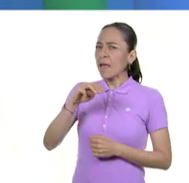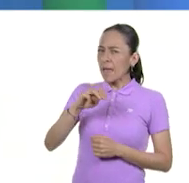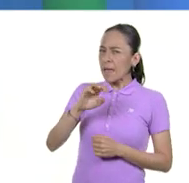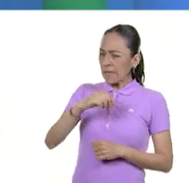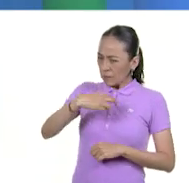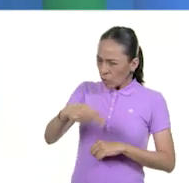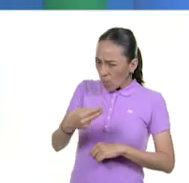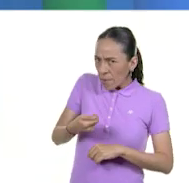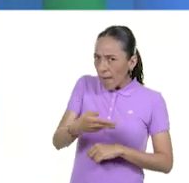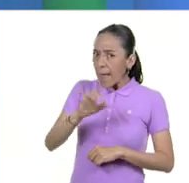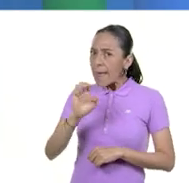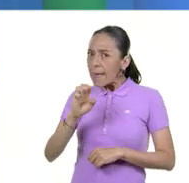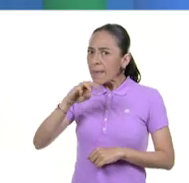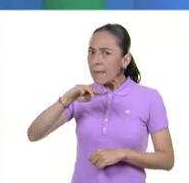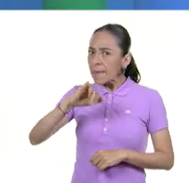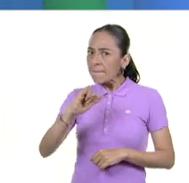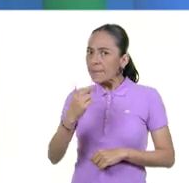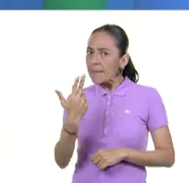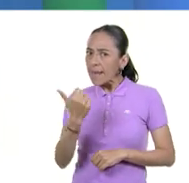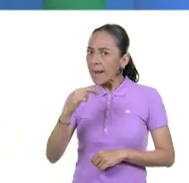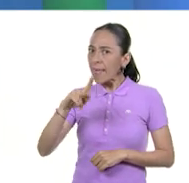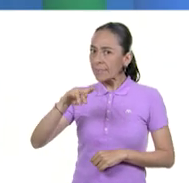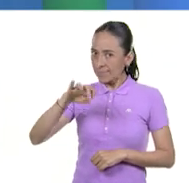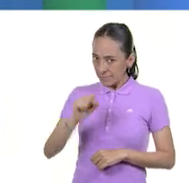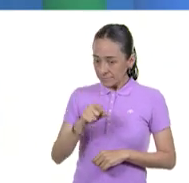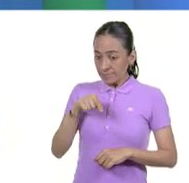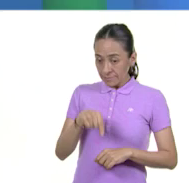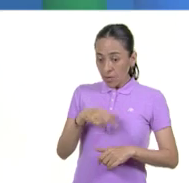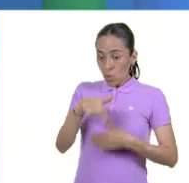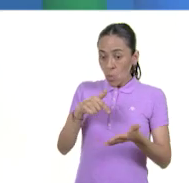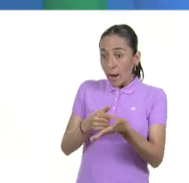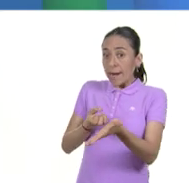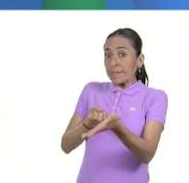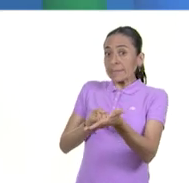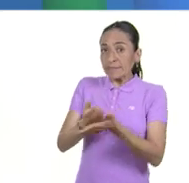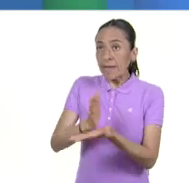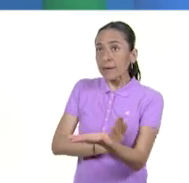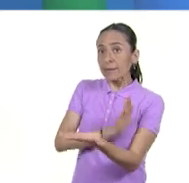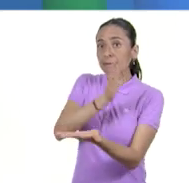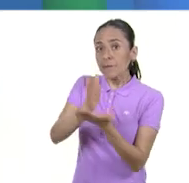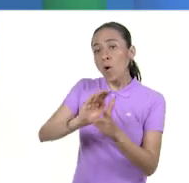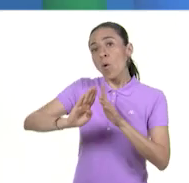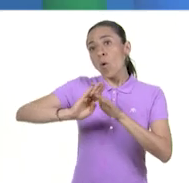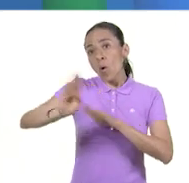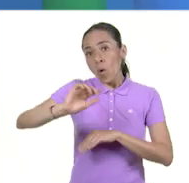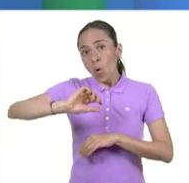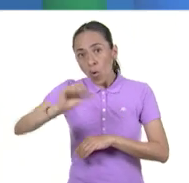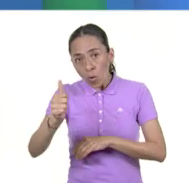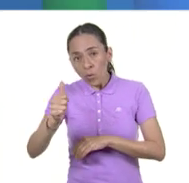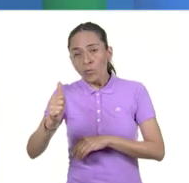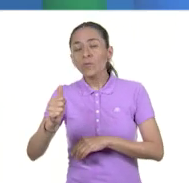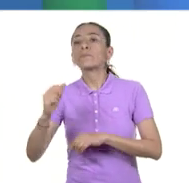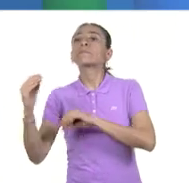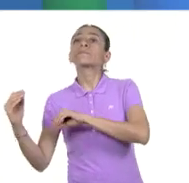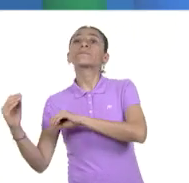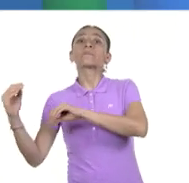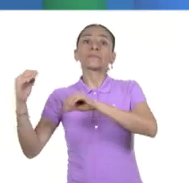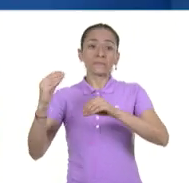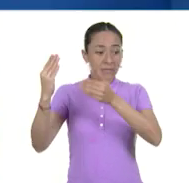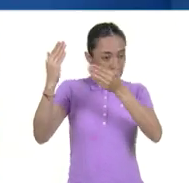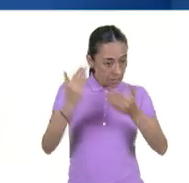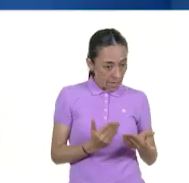cuando salen de un lugar hacia otro y se les llama inmigrantes cuando llegan al lugar al que se